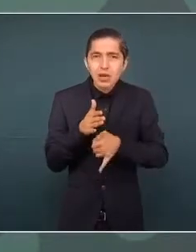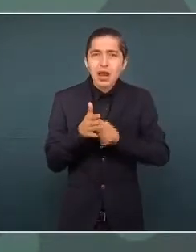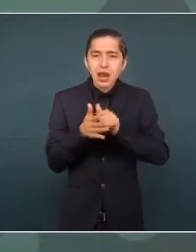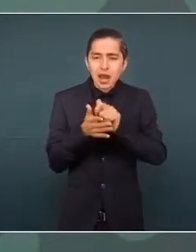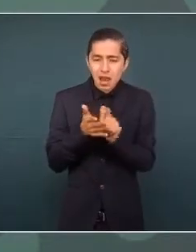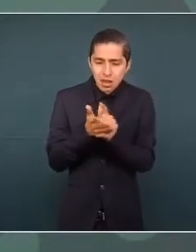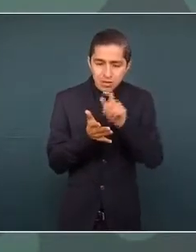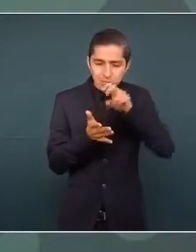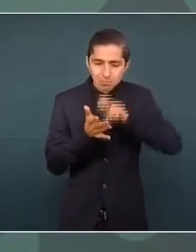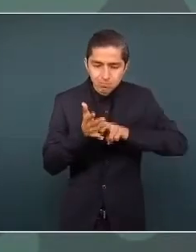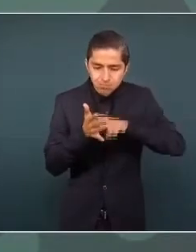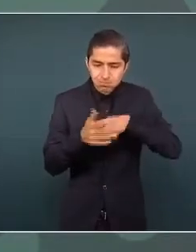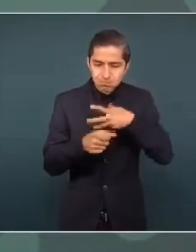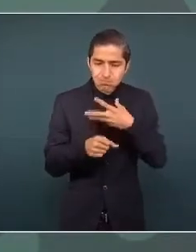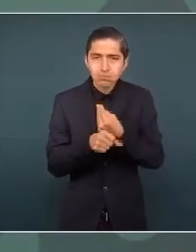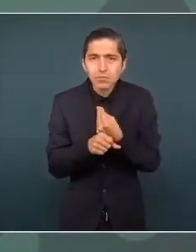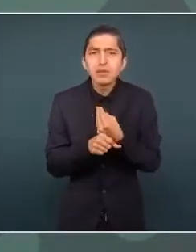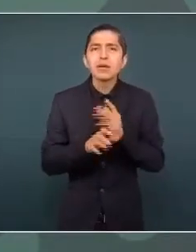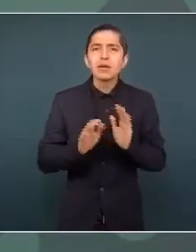reformas.